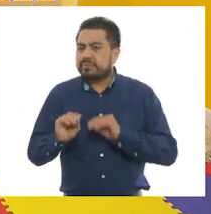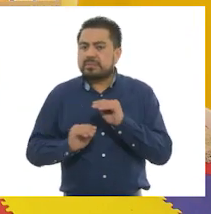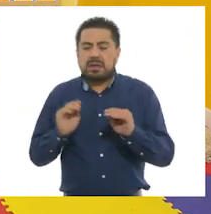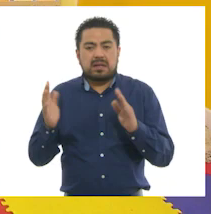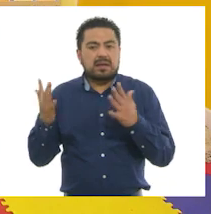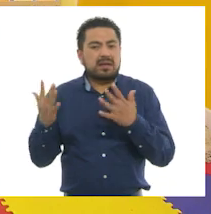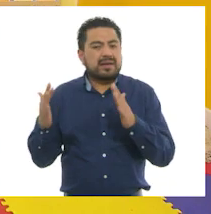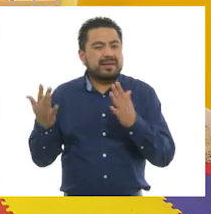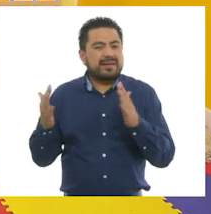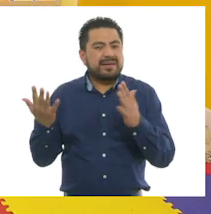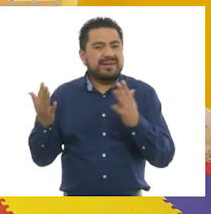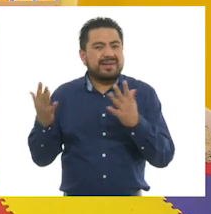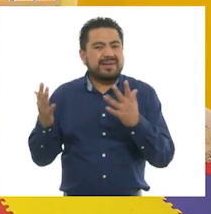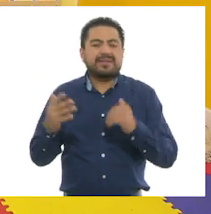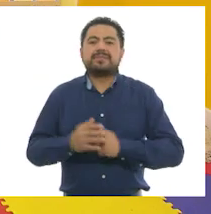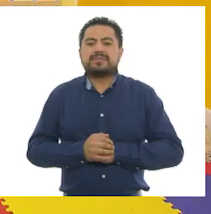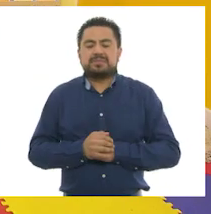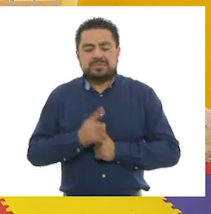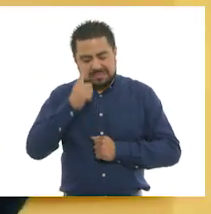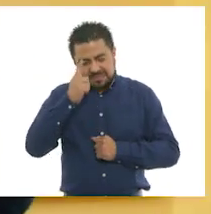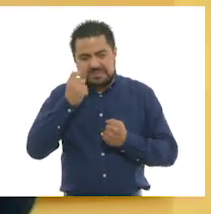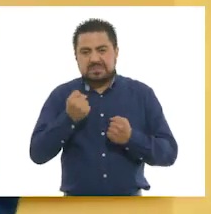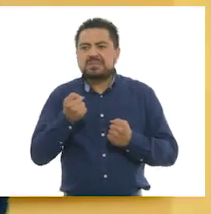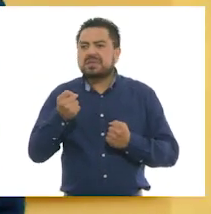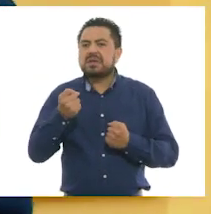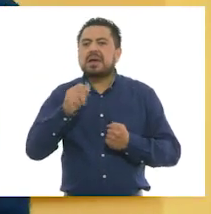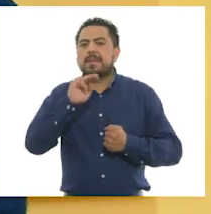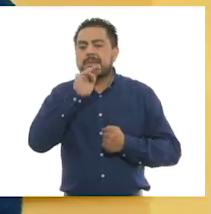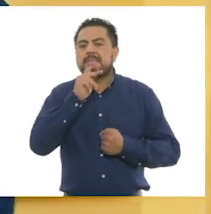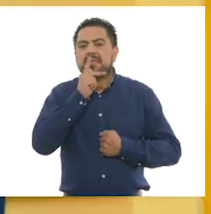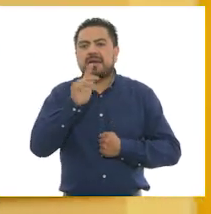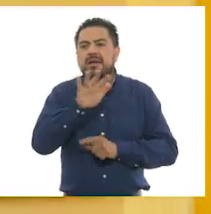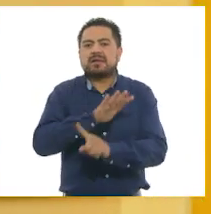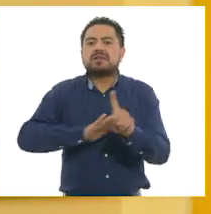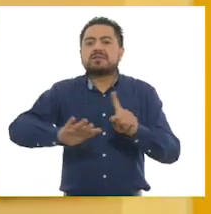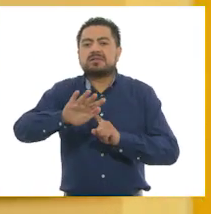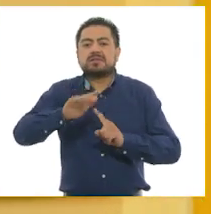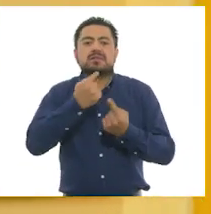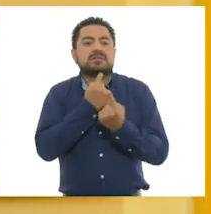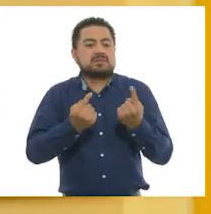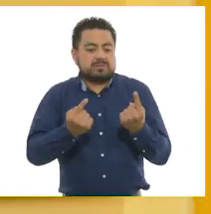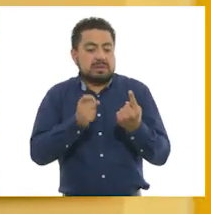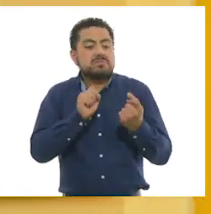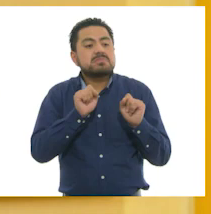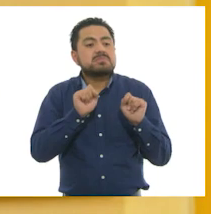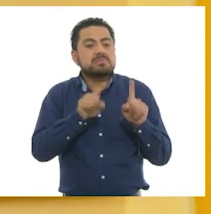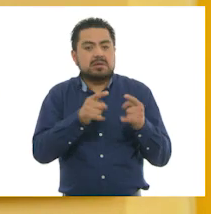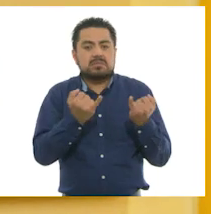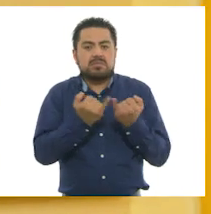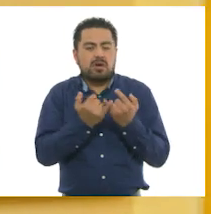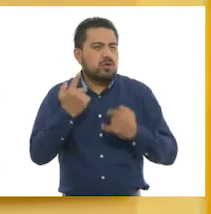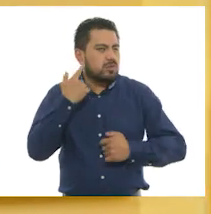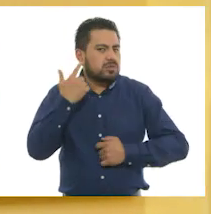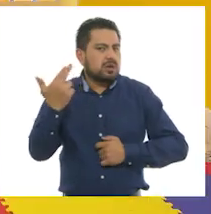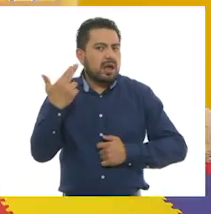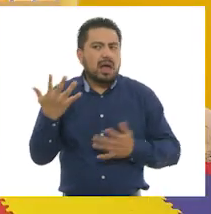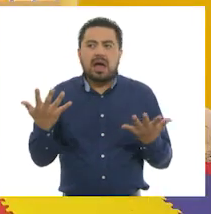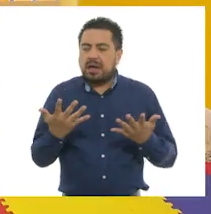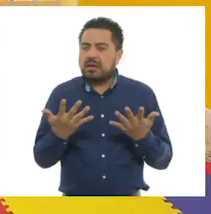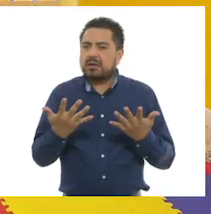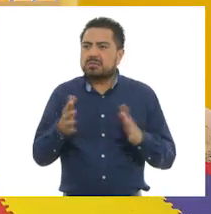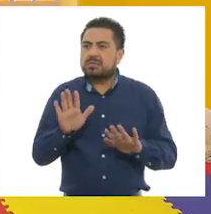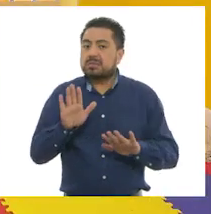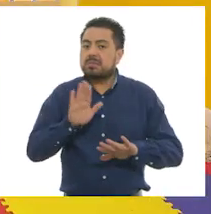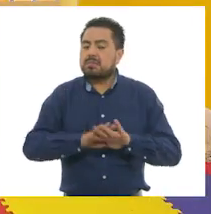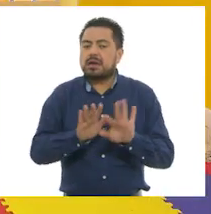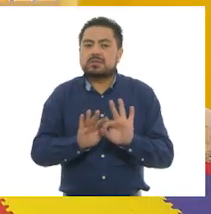Bravo, Lili, bravo. Seguramente a las madres, padres de familia, niñas y niños también les encanta escucharlo. Lo